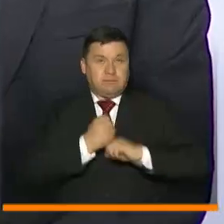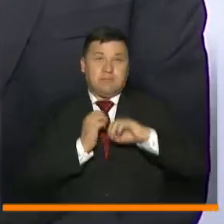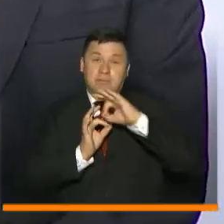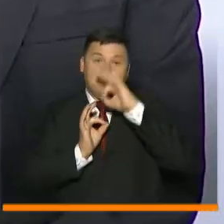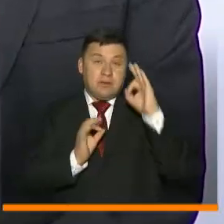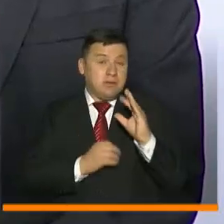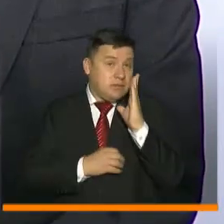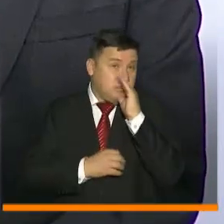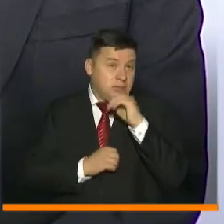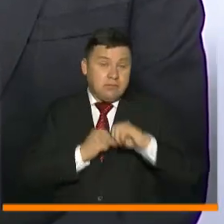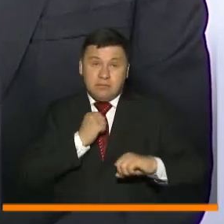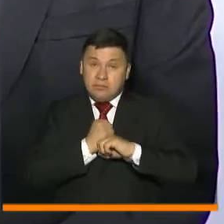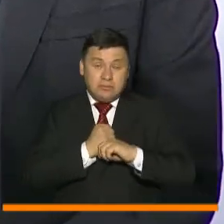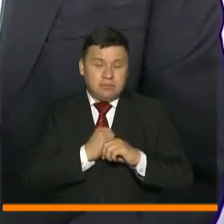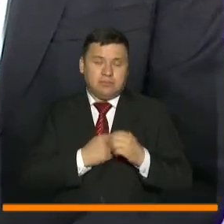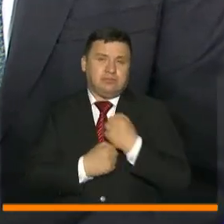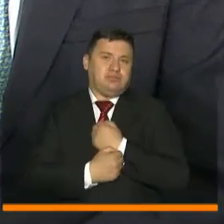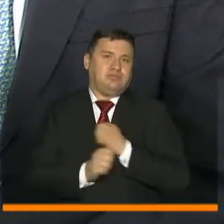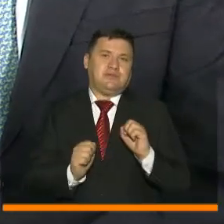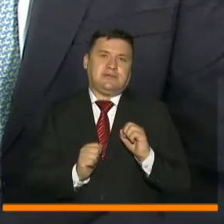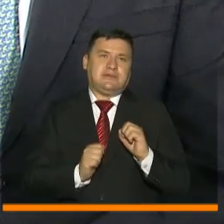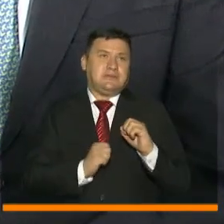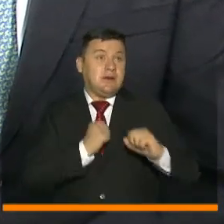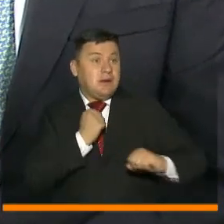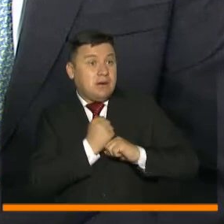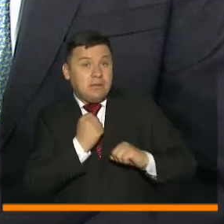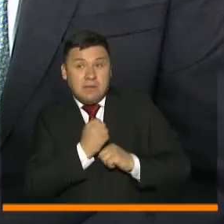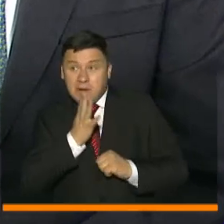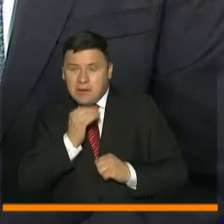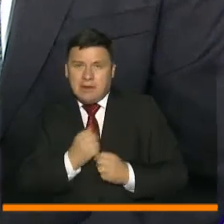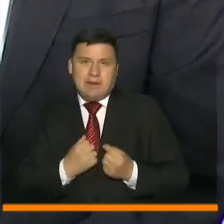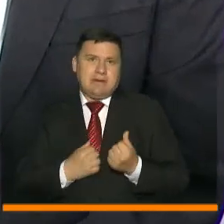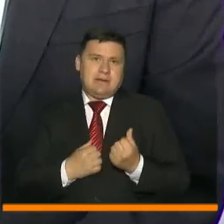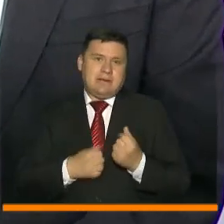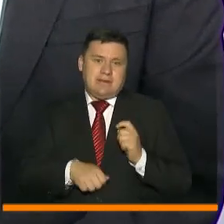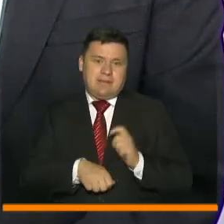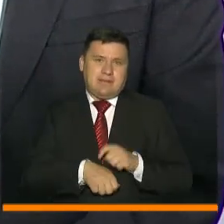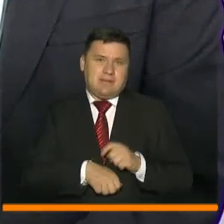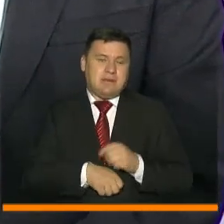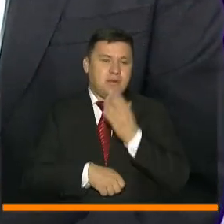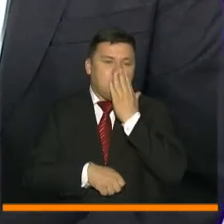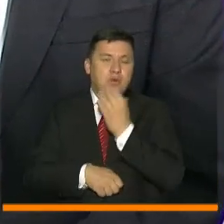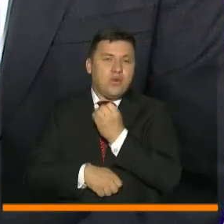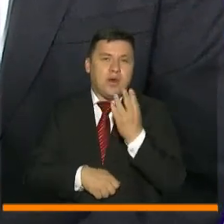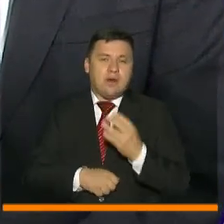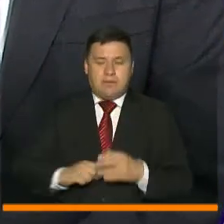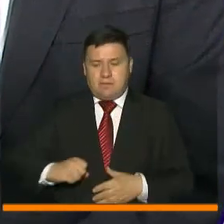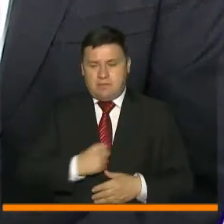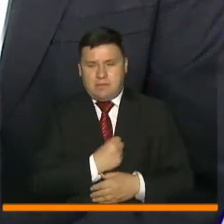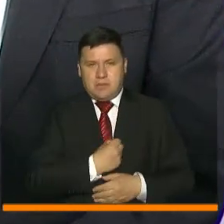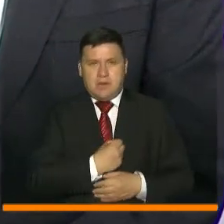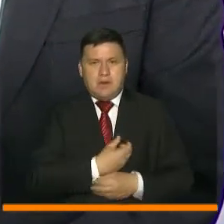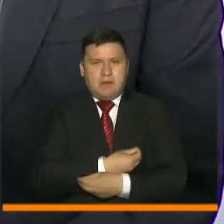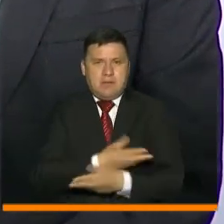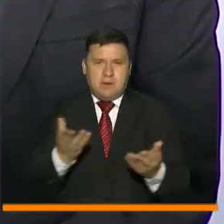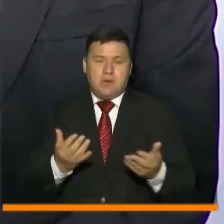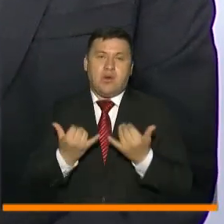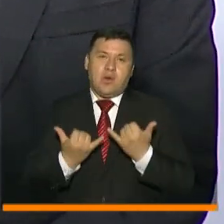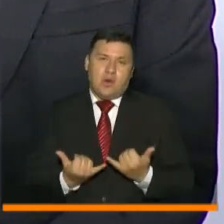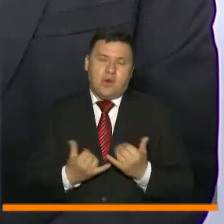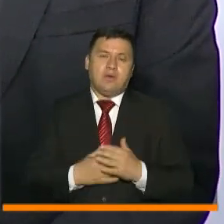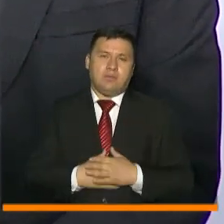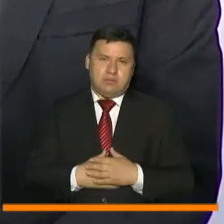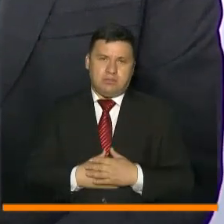regiones, hubiera sido imposible hoy estar casi al tiempo del número de mercados donados con el número de mercados entregados. Hoy